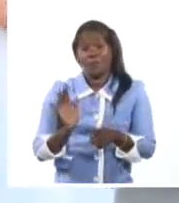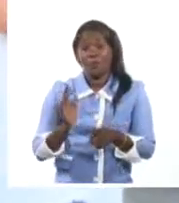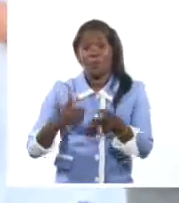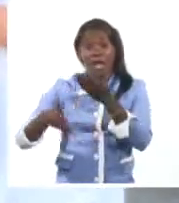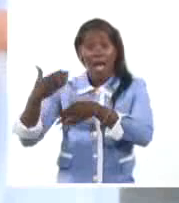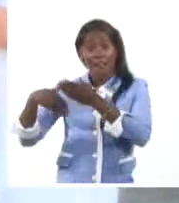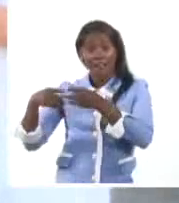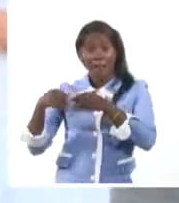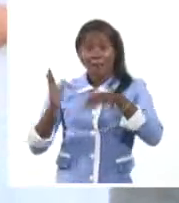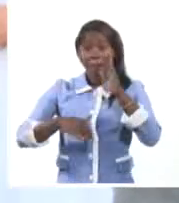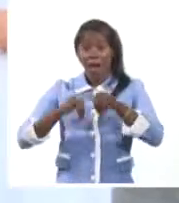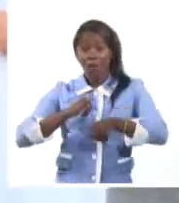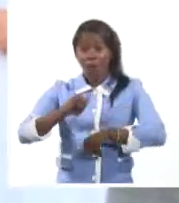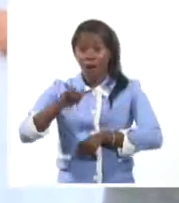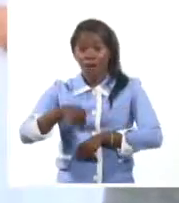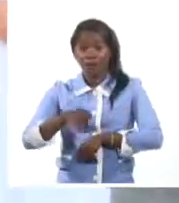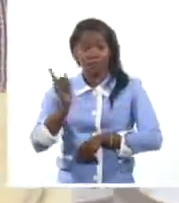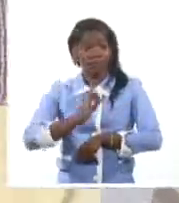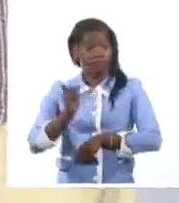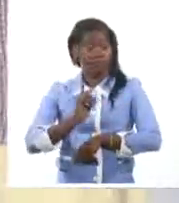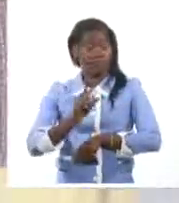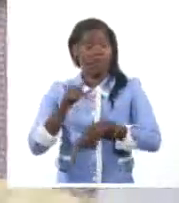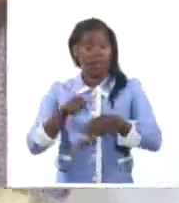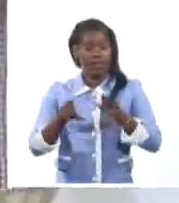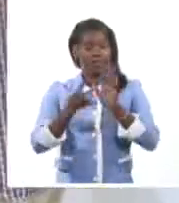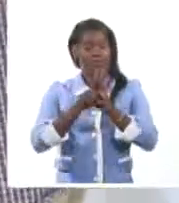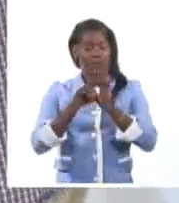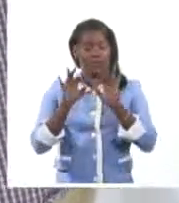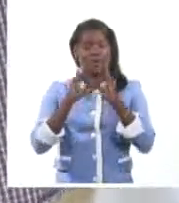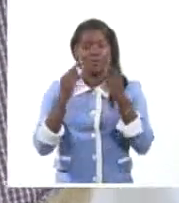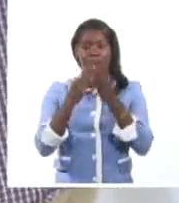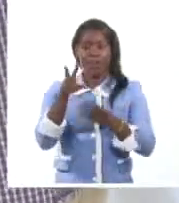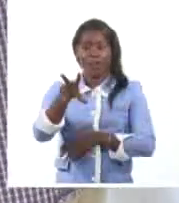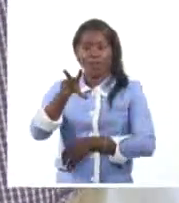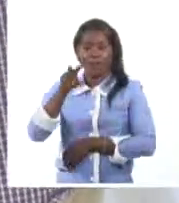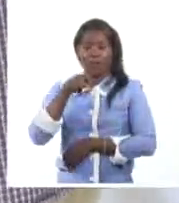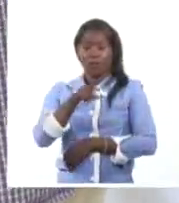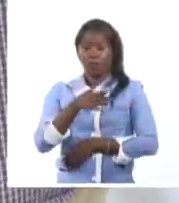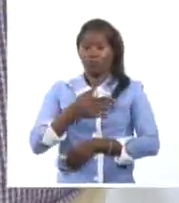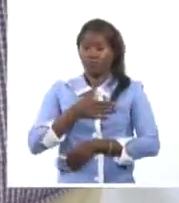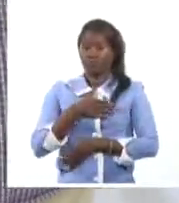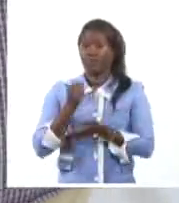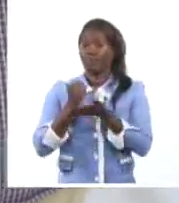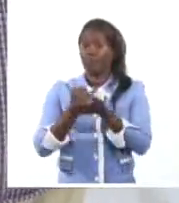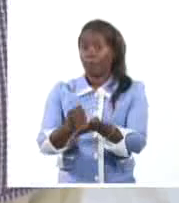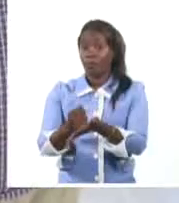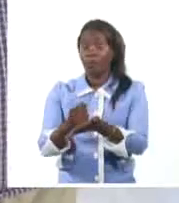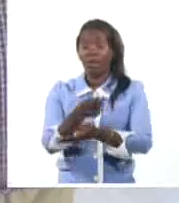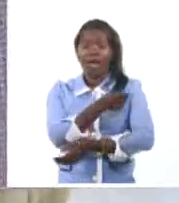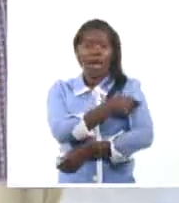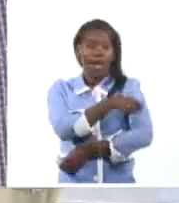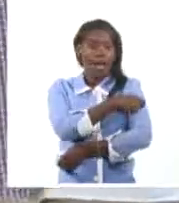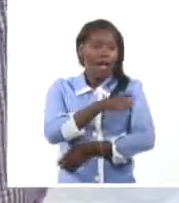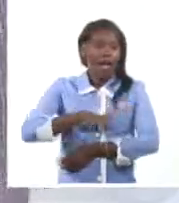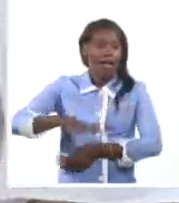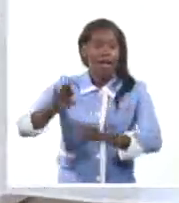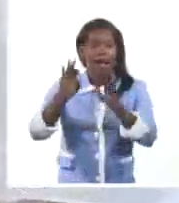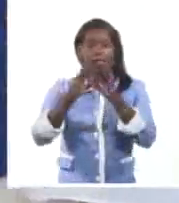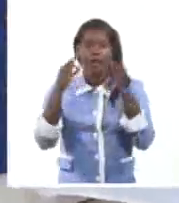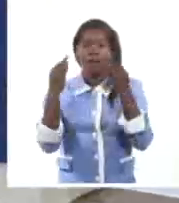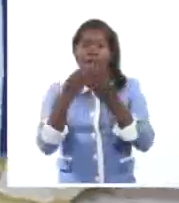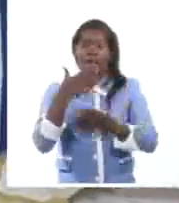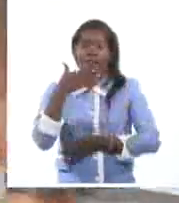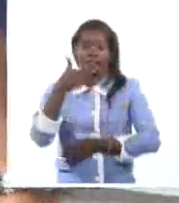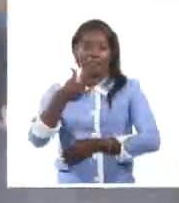código tampoco. Hay que tener un código mejor. Un apoyo que es para el crecimiento que para nuestra nación representa este nuevo